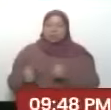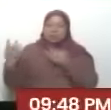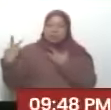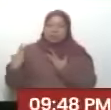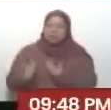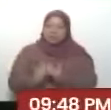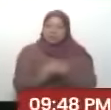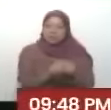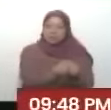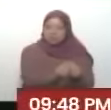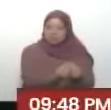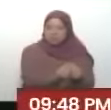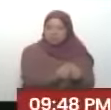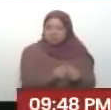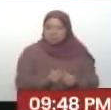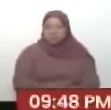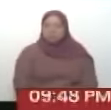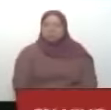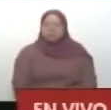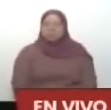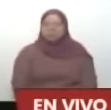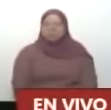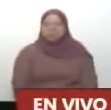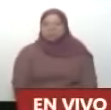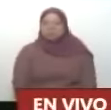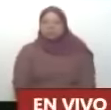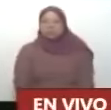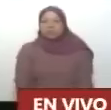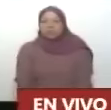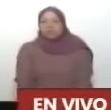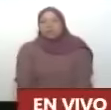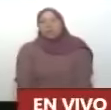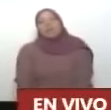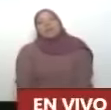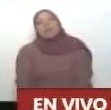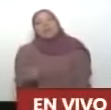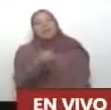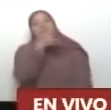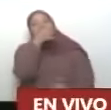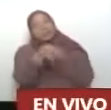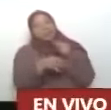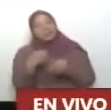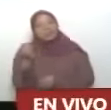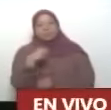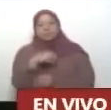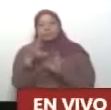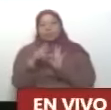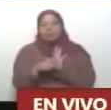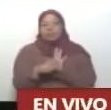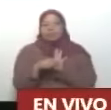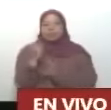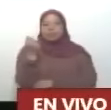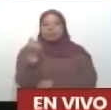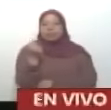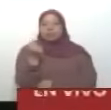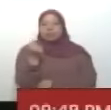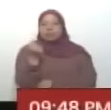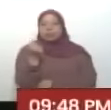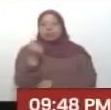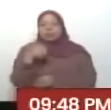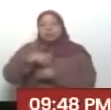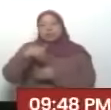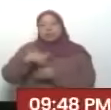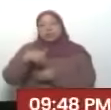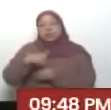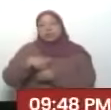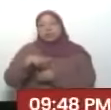acá. Vénganse todos. Y voy a decir una cosita más. No solo me robaron el dinero de mis ahorros, sino que